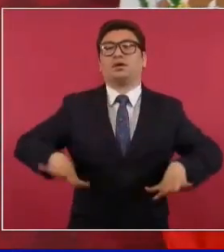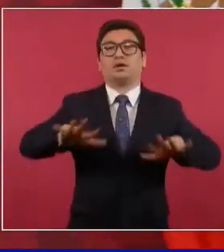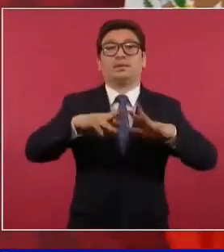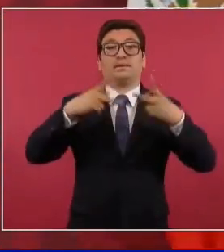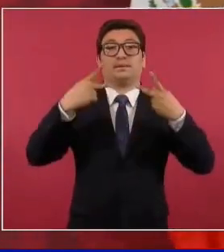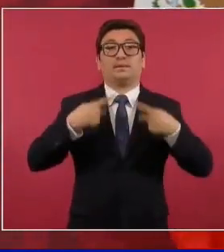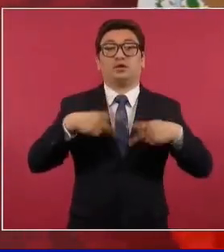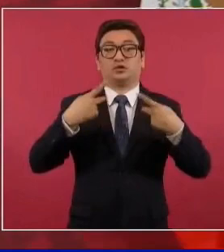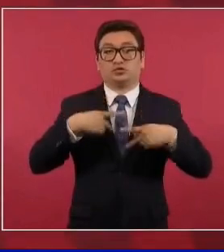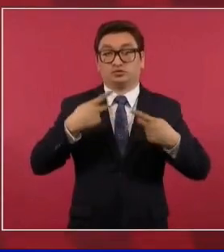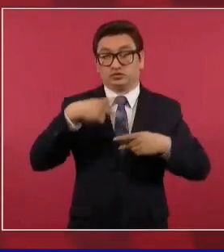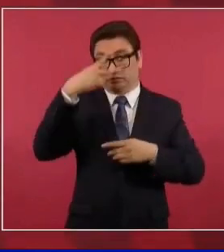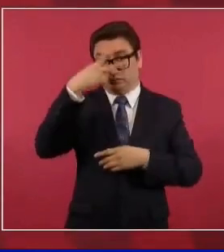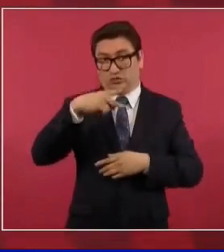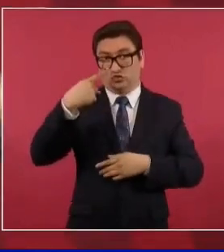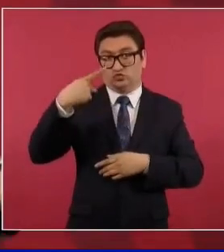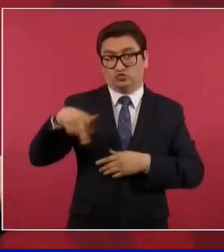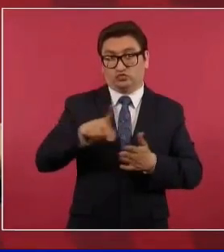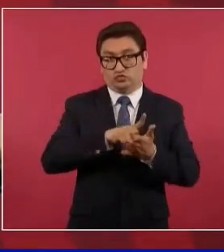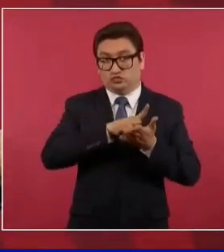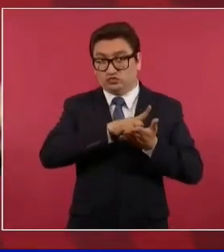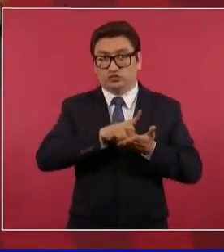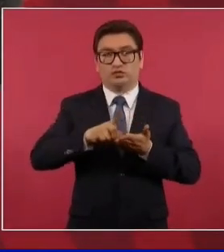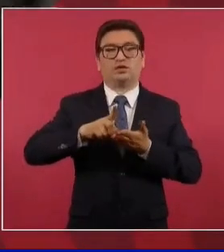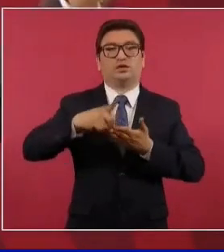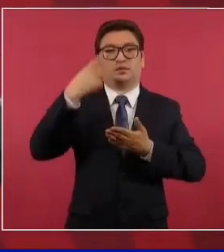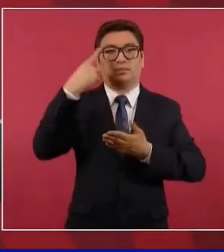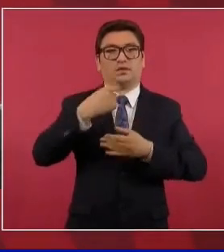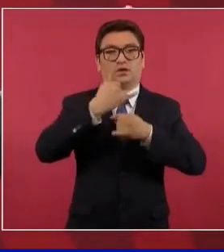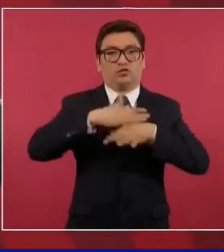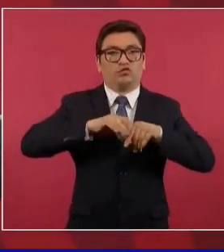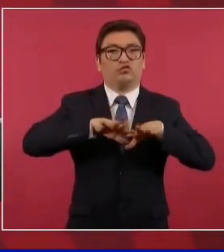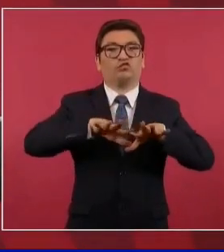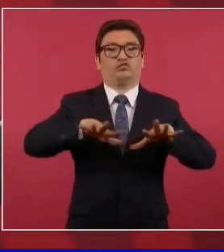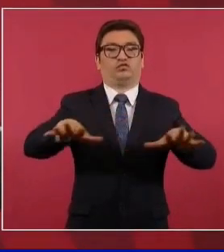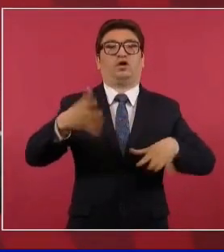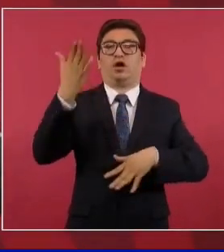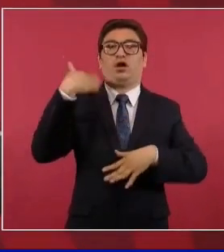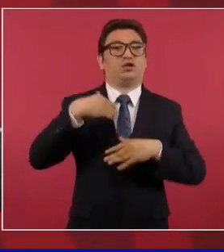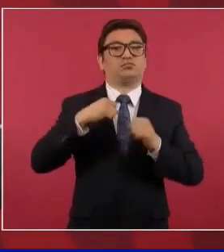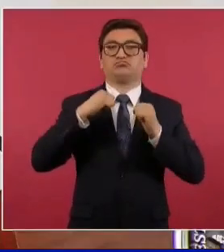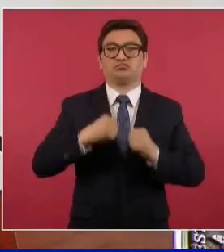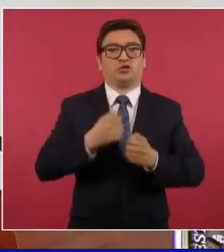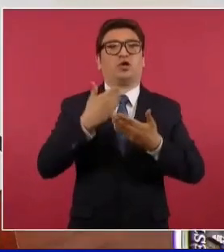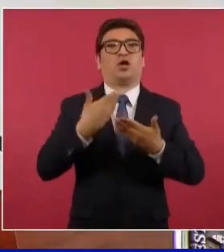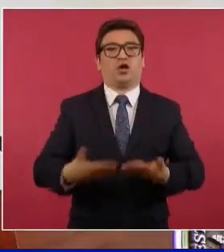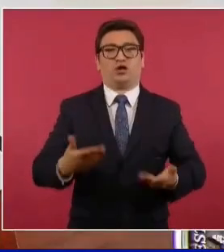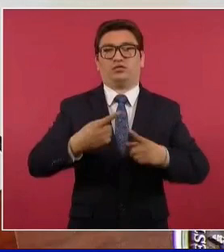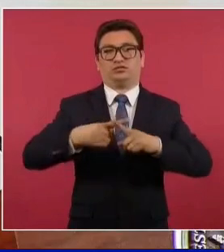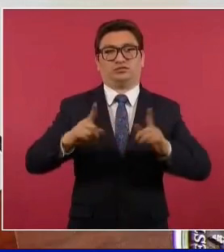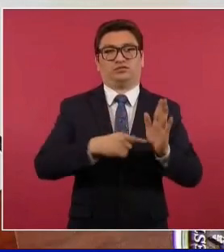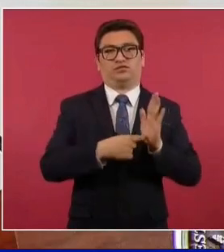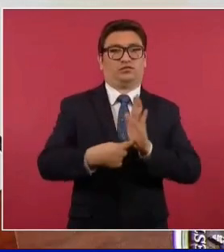información. Pero ahora la gente está muy